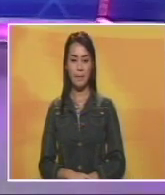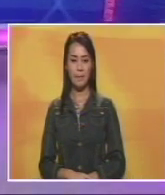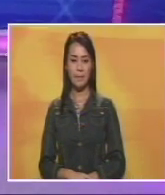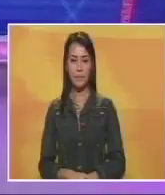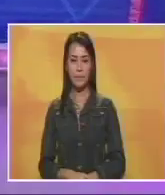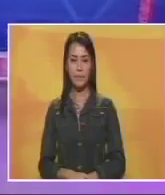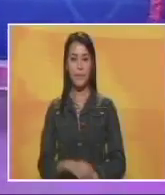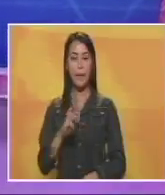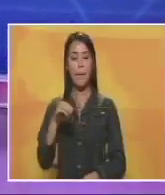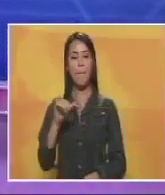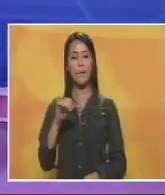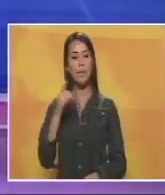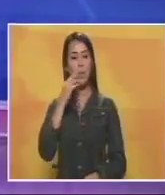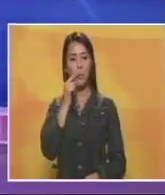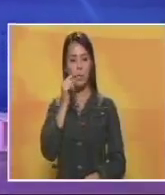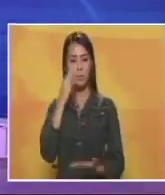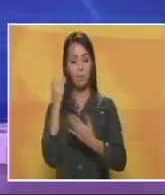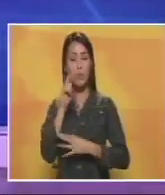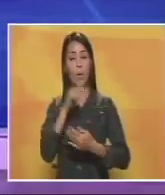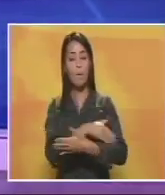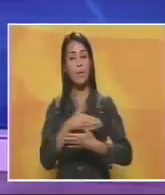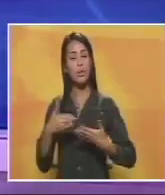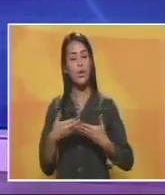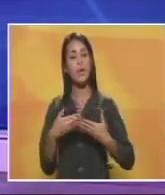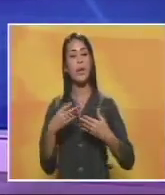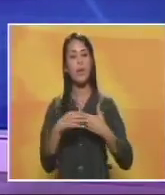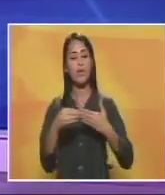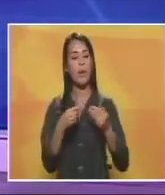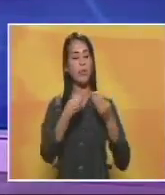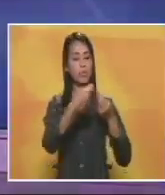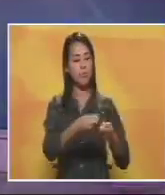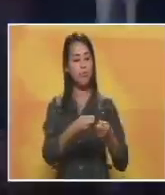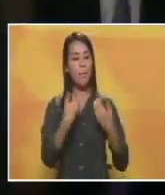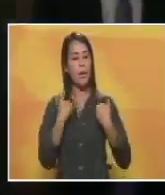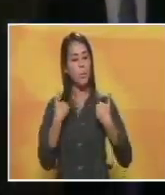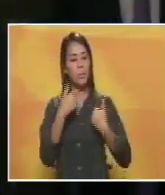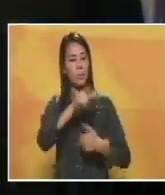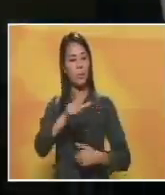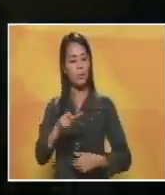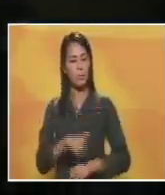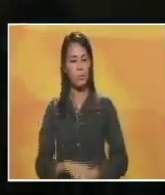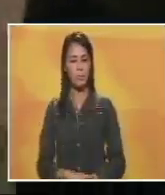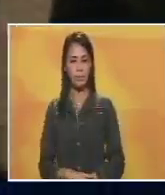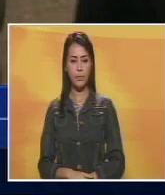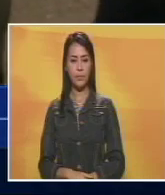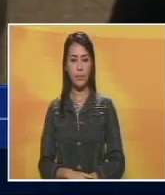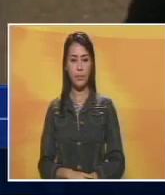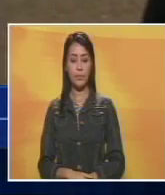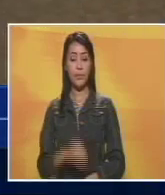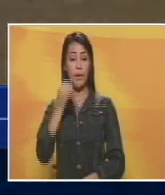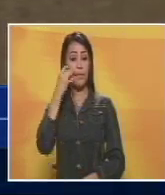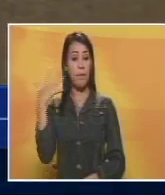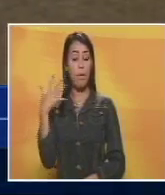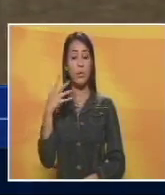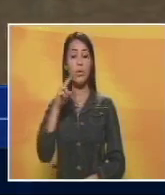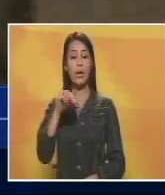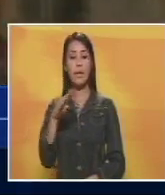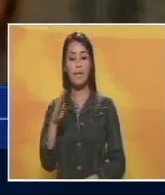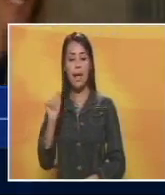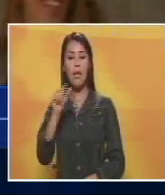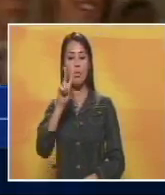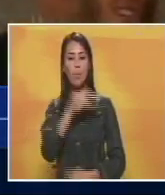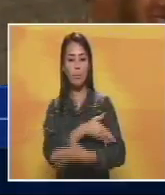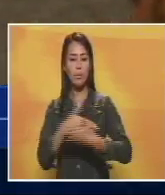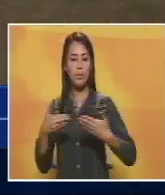Seguimos con Michael Jordan. Él donará $2 millones para los afectados de Florence. La estrella de la NBA anunció que donará $2